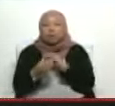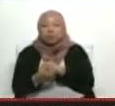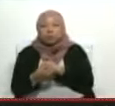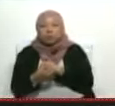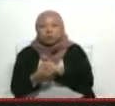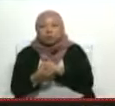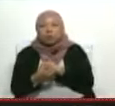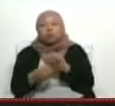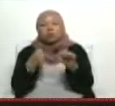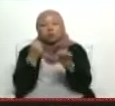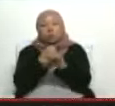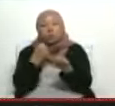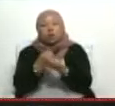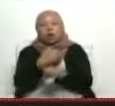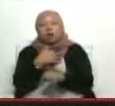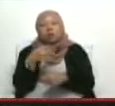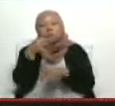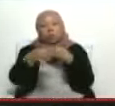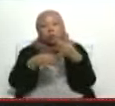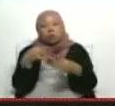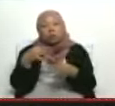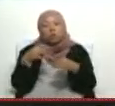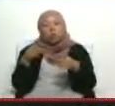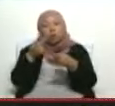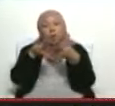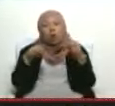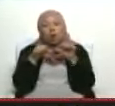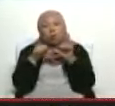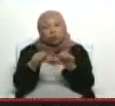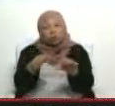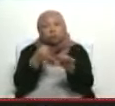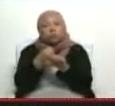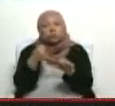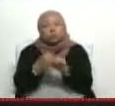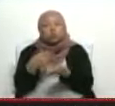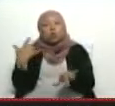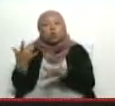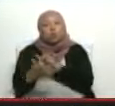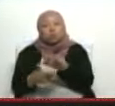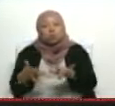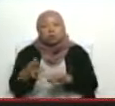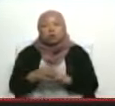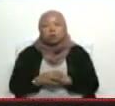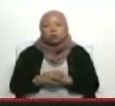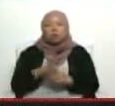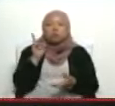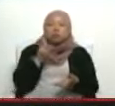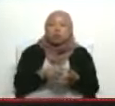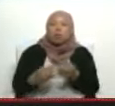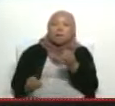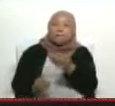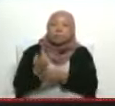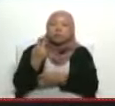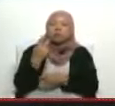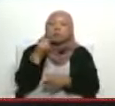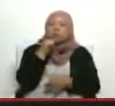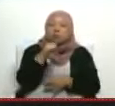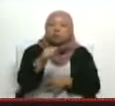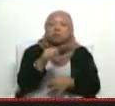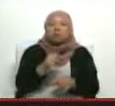que he querido describir como una conspiración continuada por lo sucesivo a partir de mayo hasta la fecha,